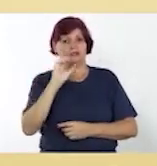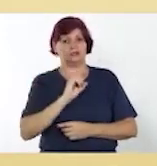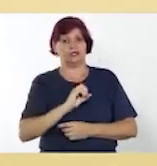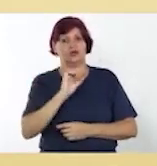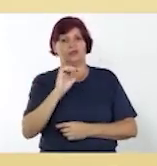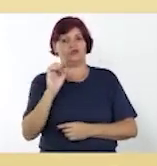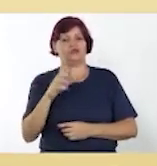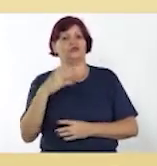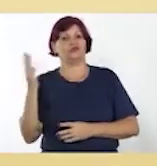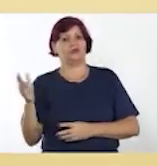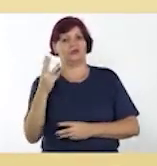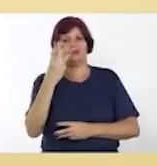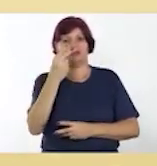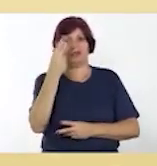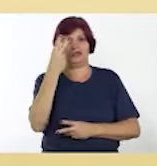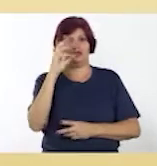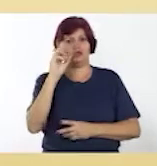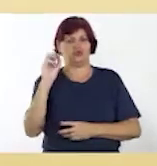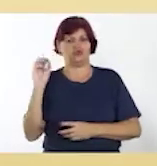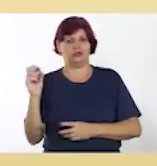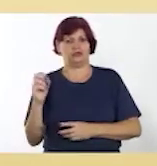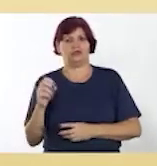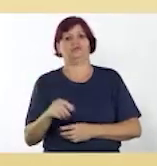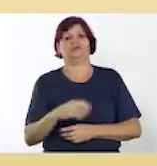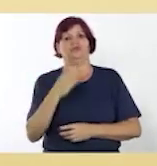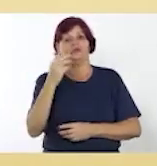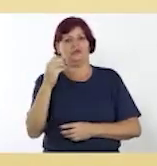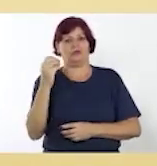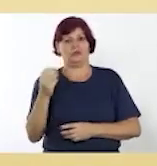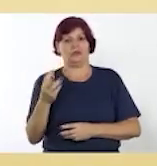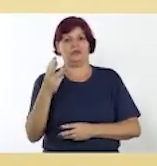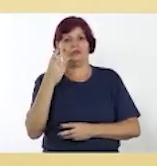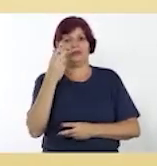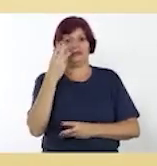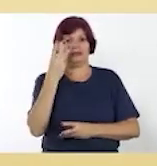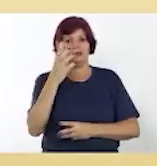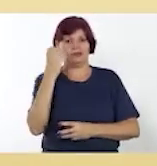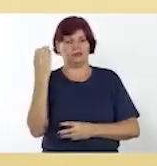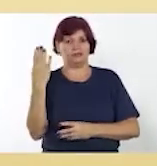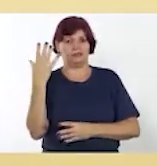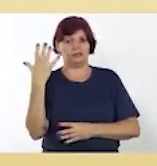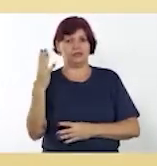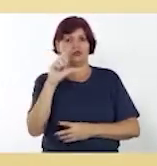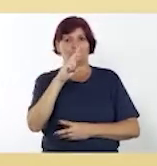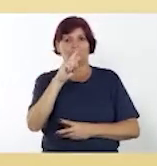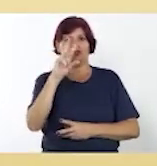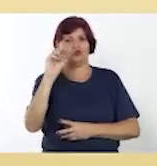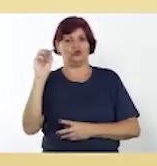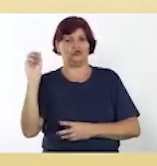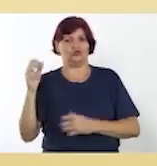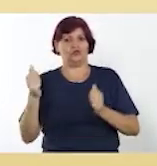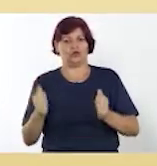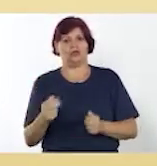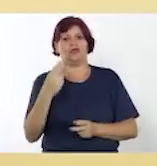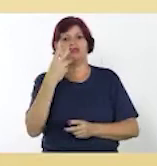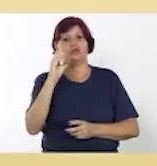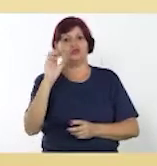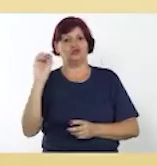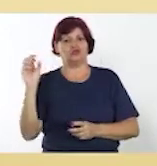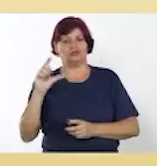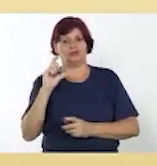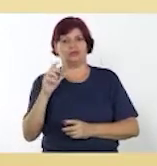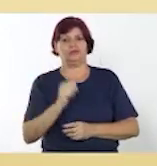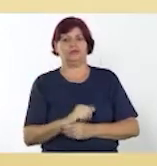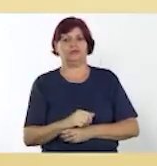cuando calculamos el 35% de 200 nos quedan 70 latas. Por lo tanto, si la empresa